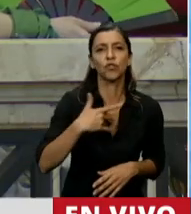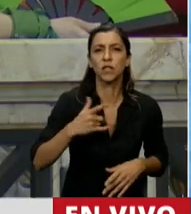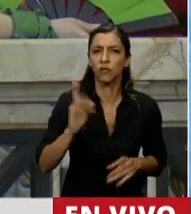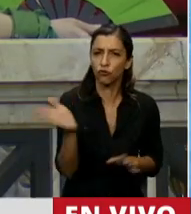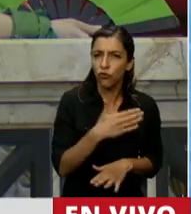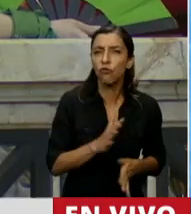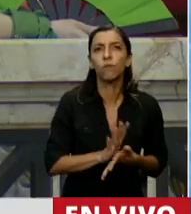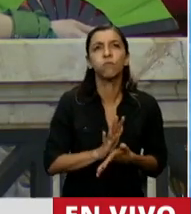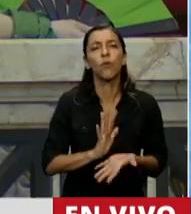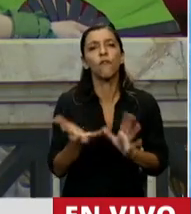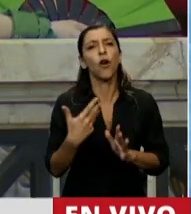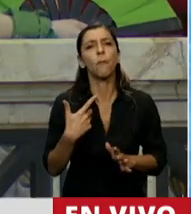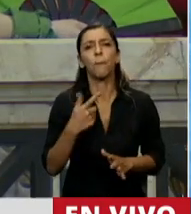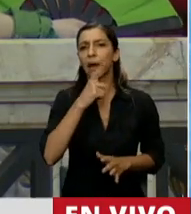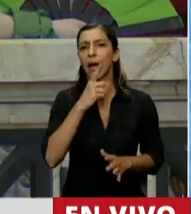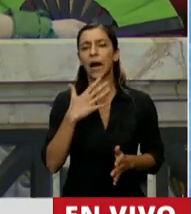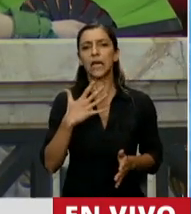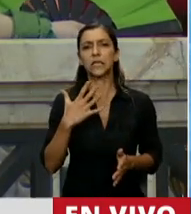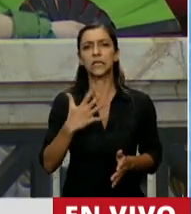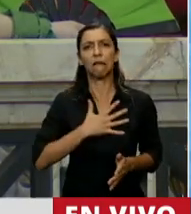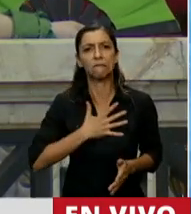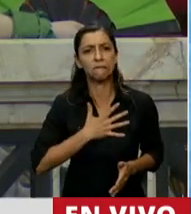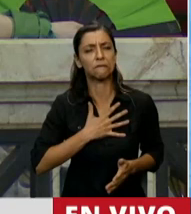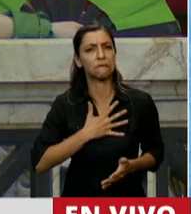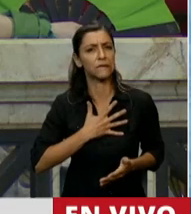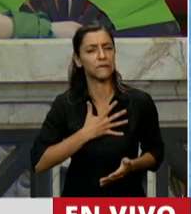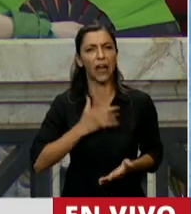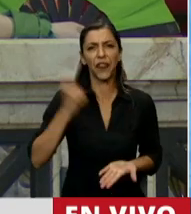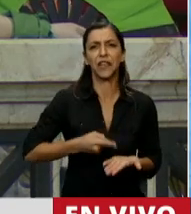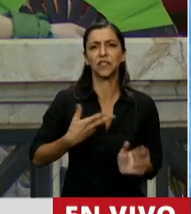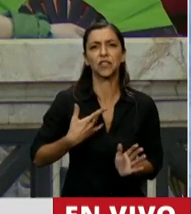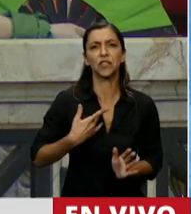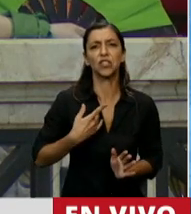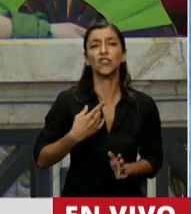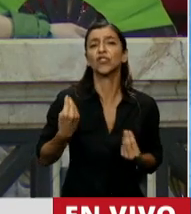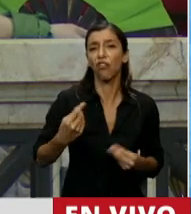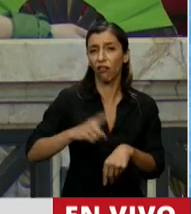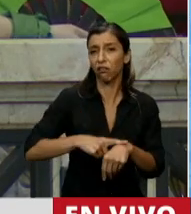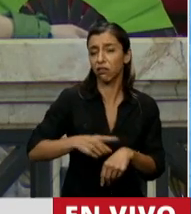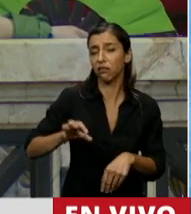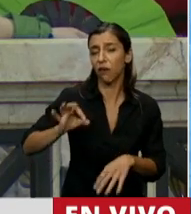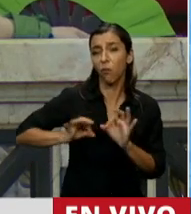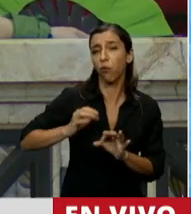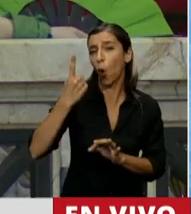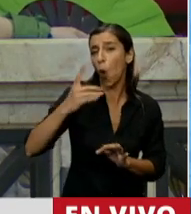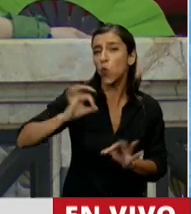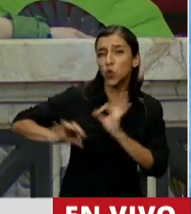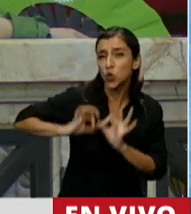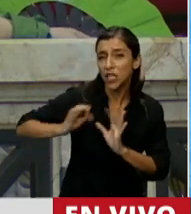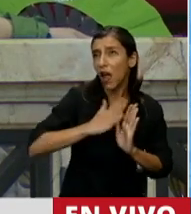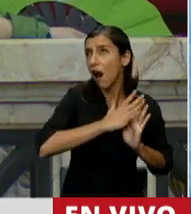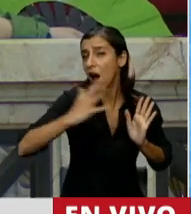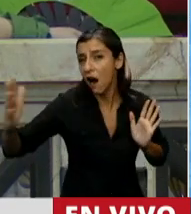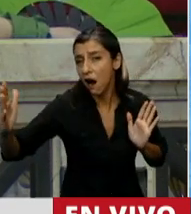conjunto decidieron durante casi un siglo mirar para otro lado una práctica en casos en los cuales ya